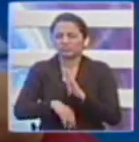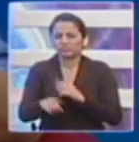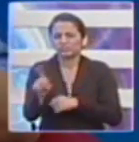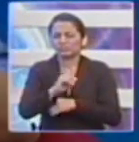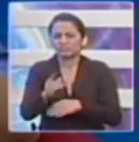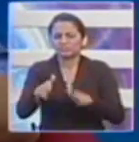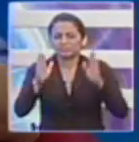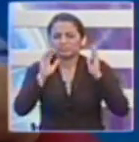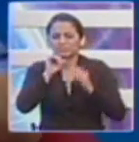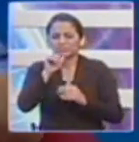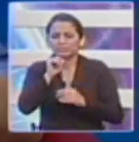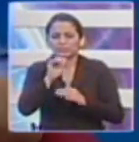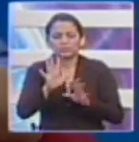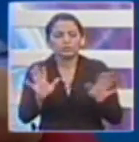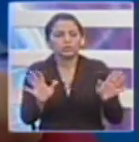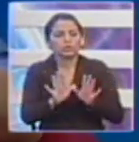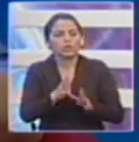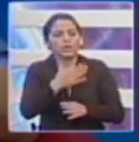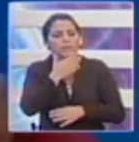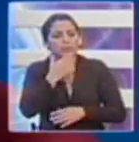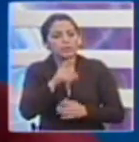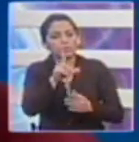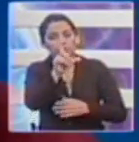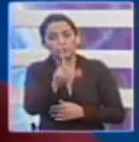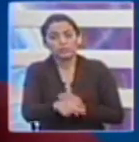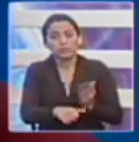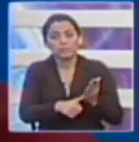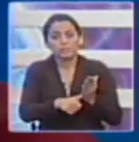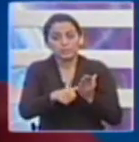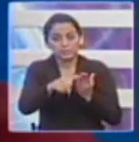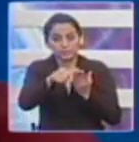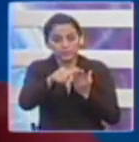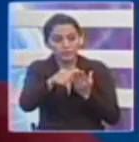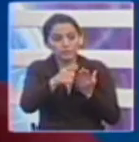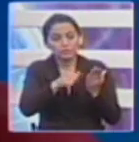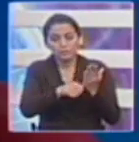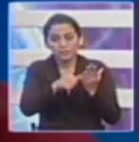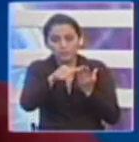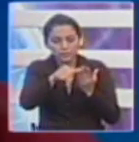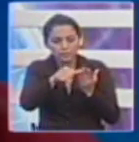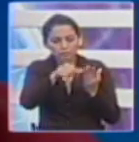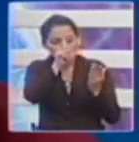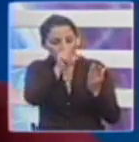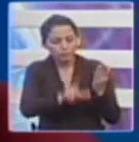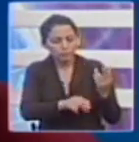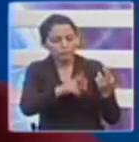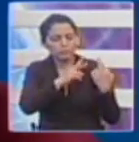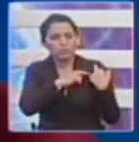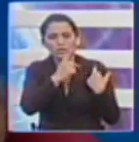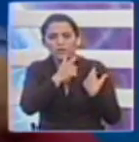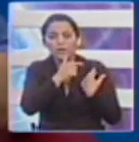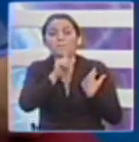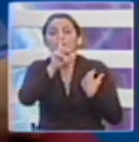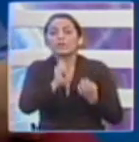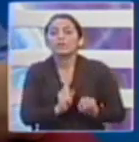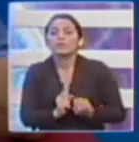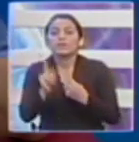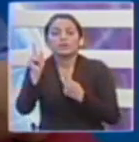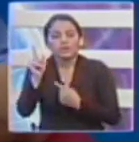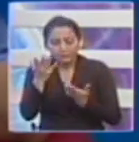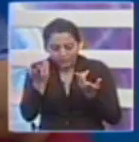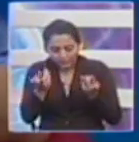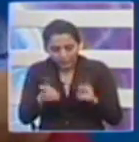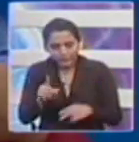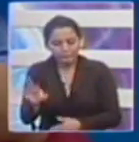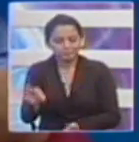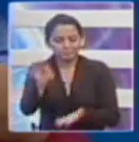estará regentado por migrantes, donde nosotros sí sabemos qué pasa con el migrante. Nosotros estamos recibiendo importaciones de gente que no